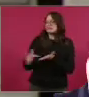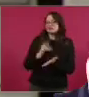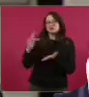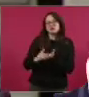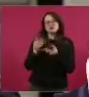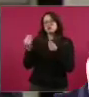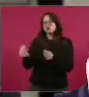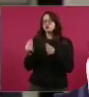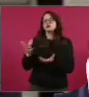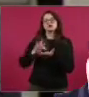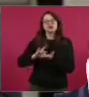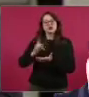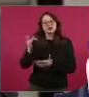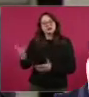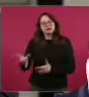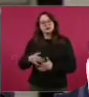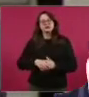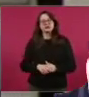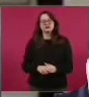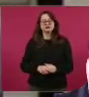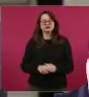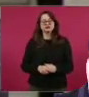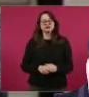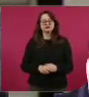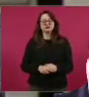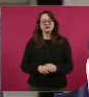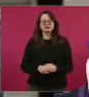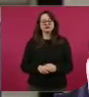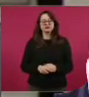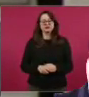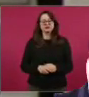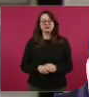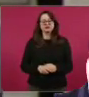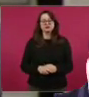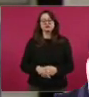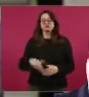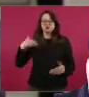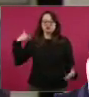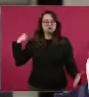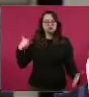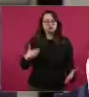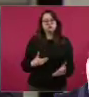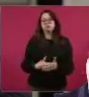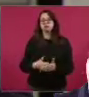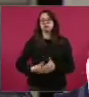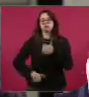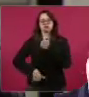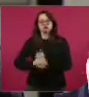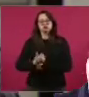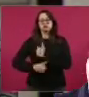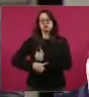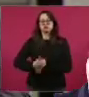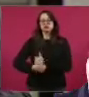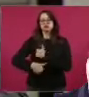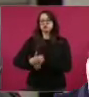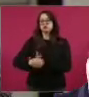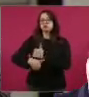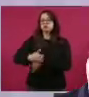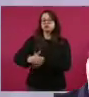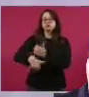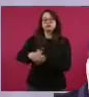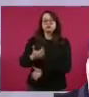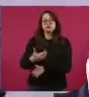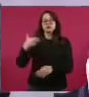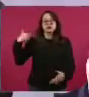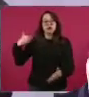dan, por el apoyo recibido durante toda nuestra carrera deportiva, no únicamente en ese momento,